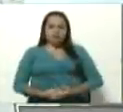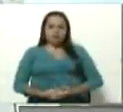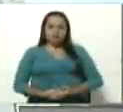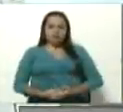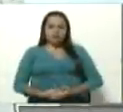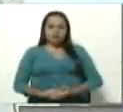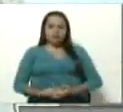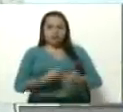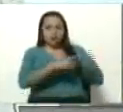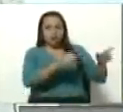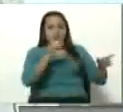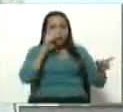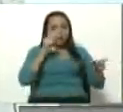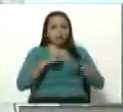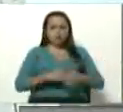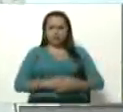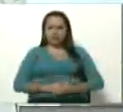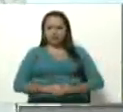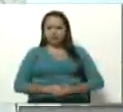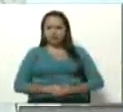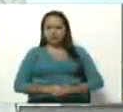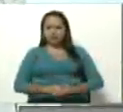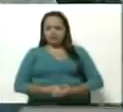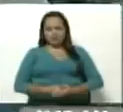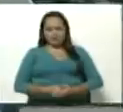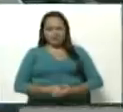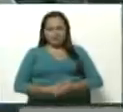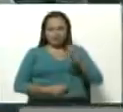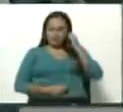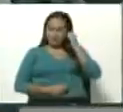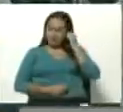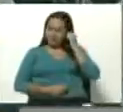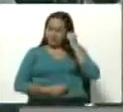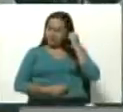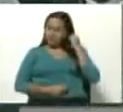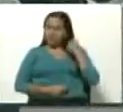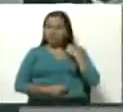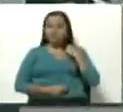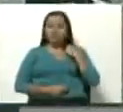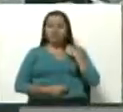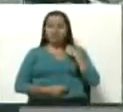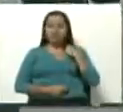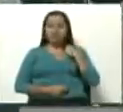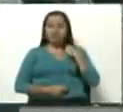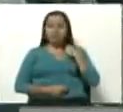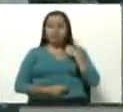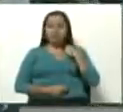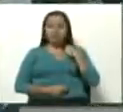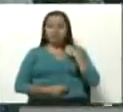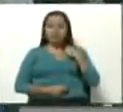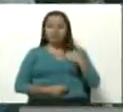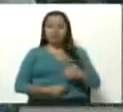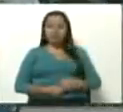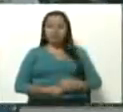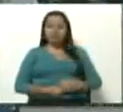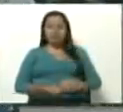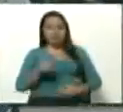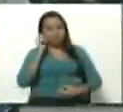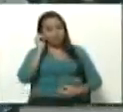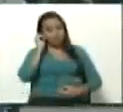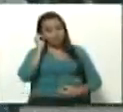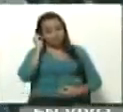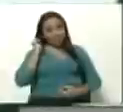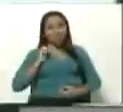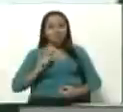Ciudadano Henry David Rodríguez Martínez, comandante de la 43 Brigadas de Artillería de